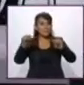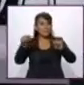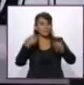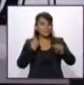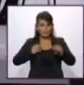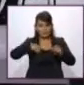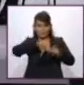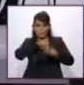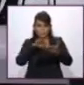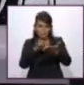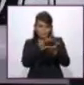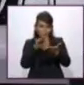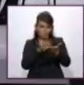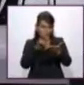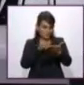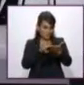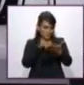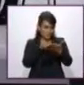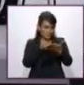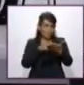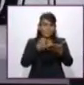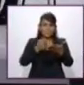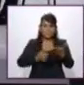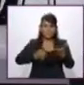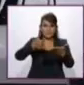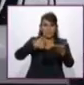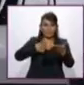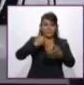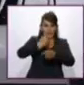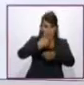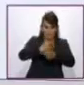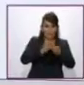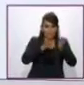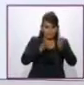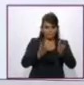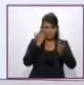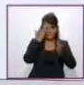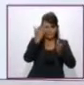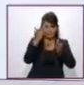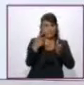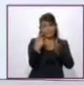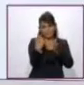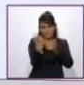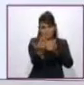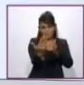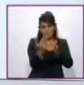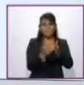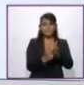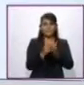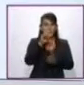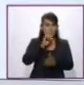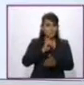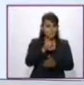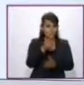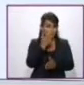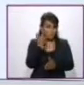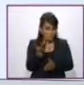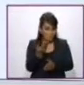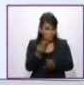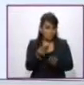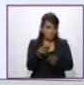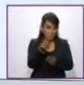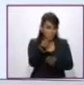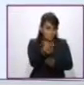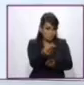tableta electrónica, el tiempo sería en primera ronda en este primer segmento para usted, candidata. ¿Quiere ceder su tiempo o vamos